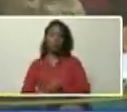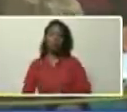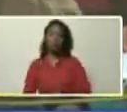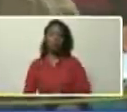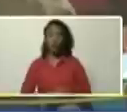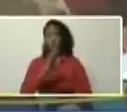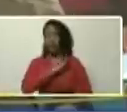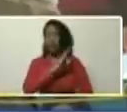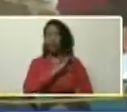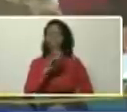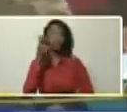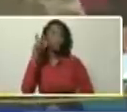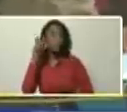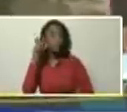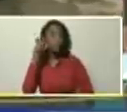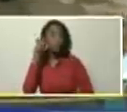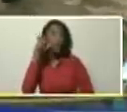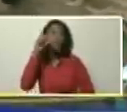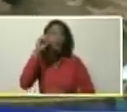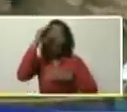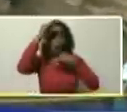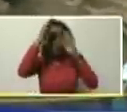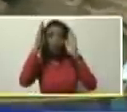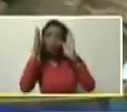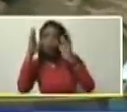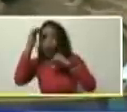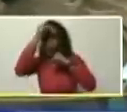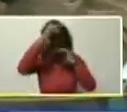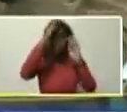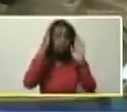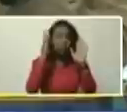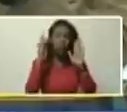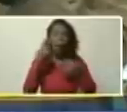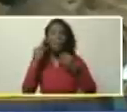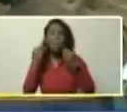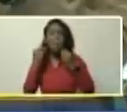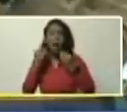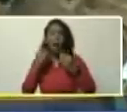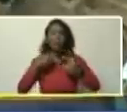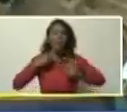Tenemos que escuchar, pero tenemos que escuchar para procesar la